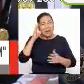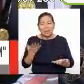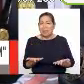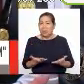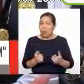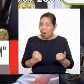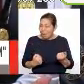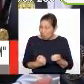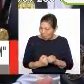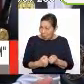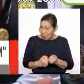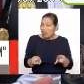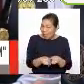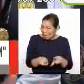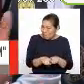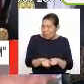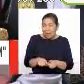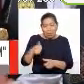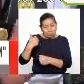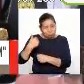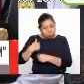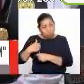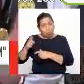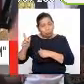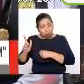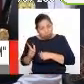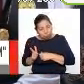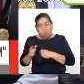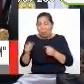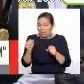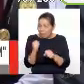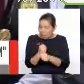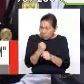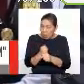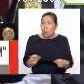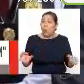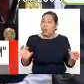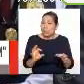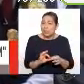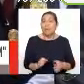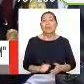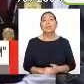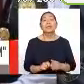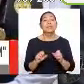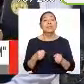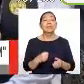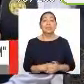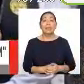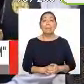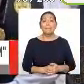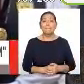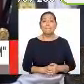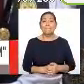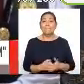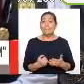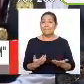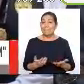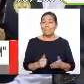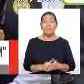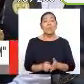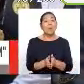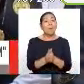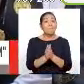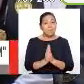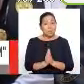están apoyando también. Hay puntos disuasivos donde están trabajando ellos. Por supuesto que sí. Entonces,